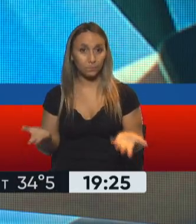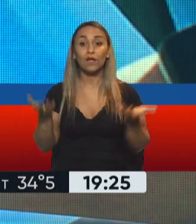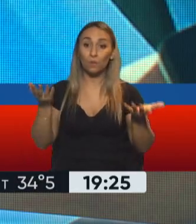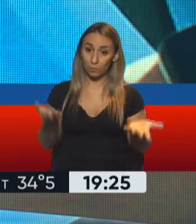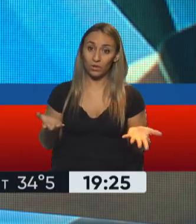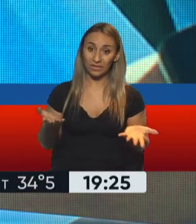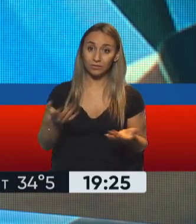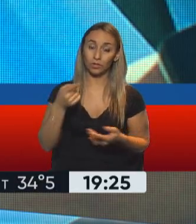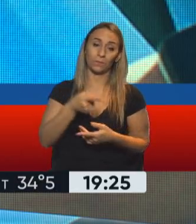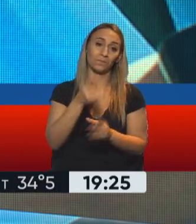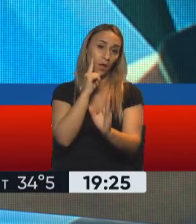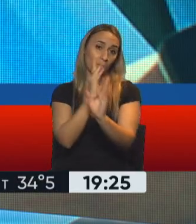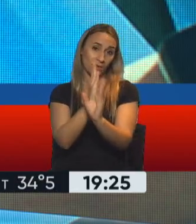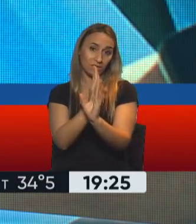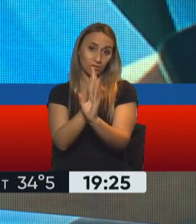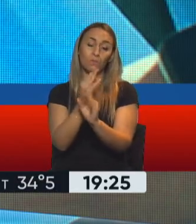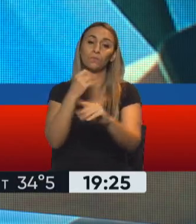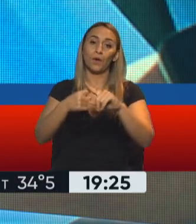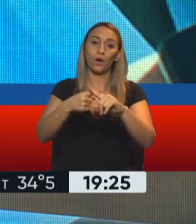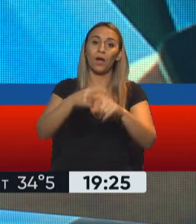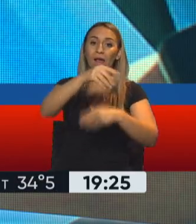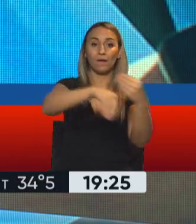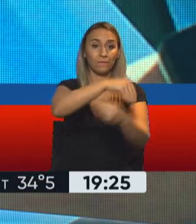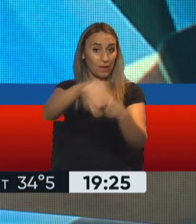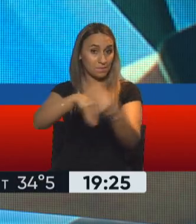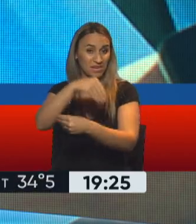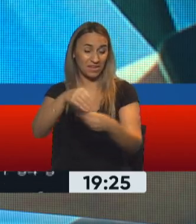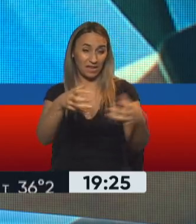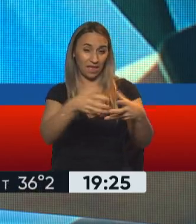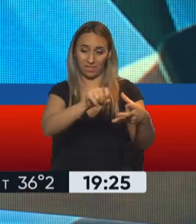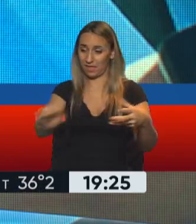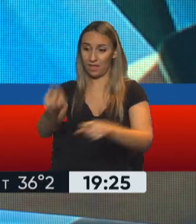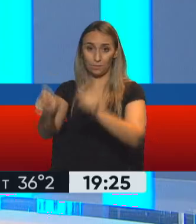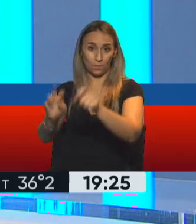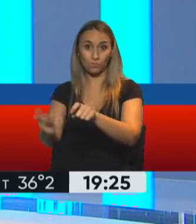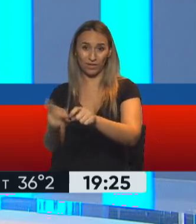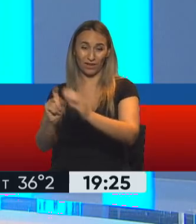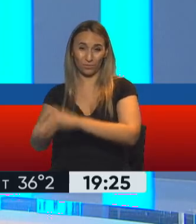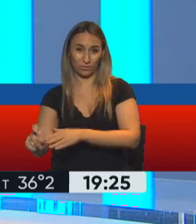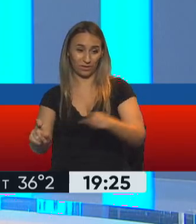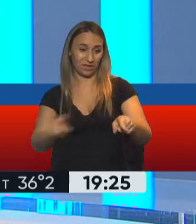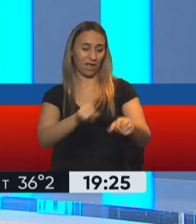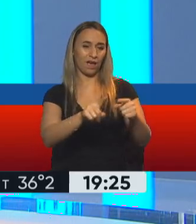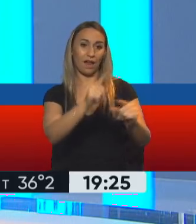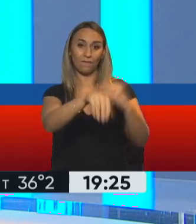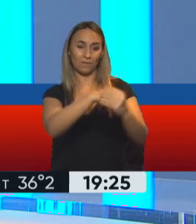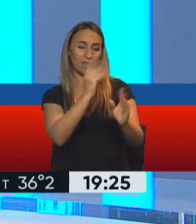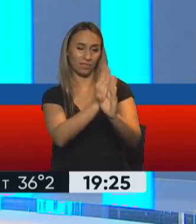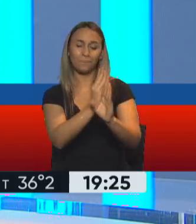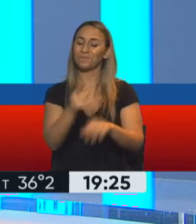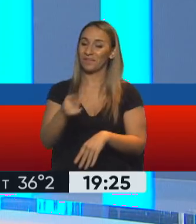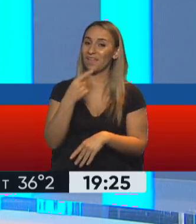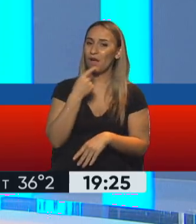supuesto espionaje, en este caso, a las familias de la tripulación de Lara San Juan. Sí, comparó este acto con el del 7 de diciembre,